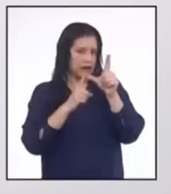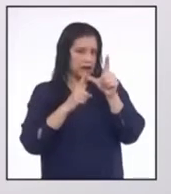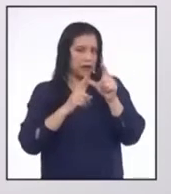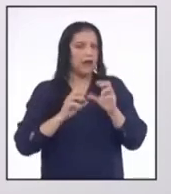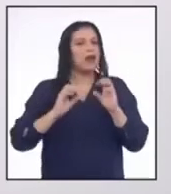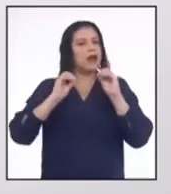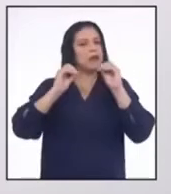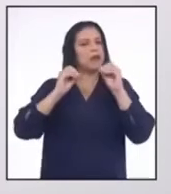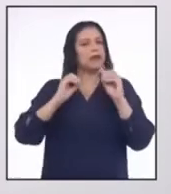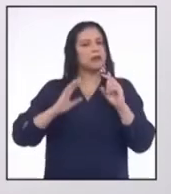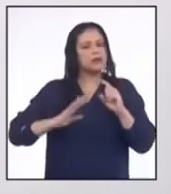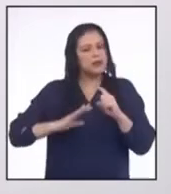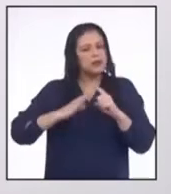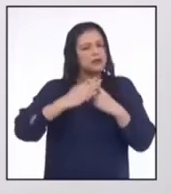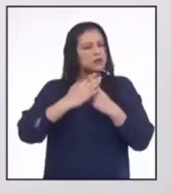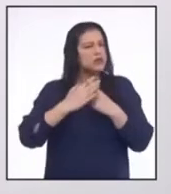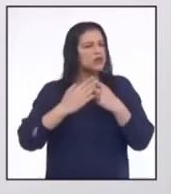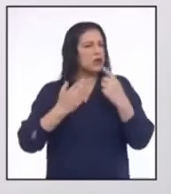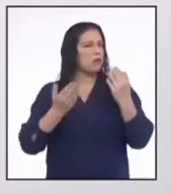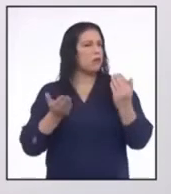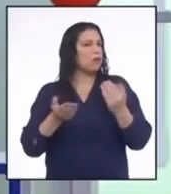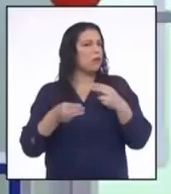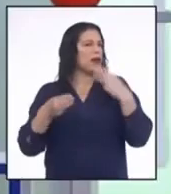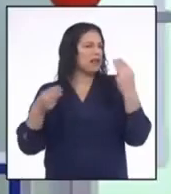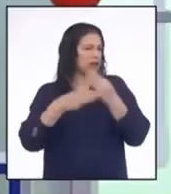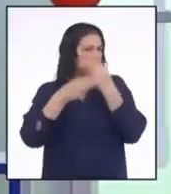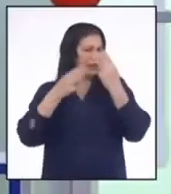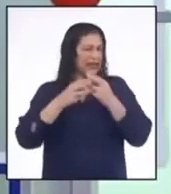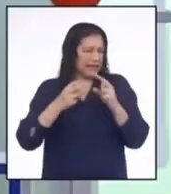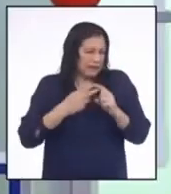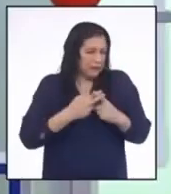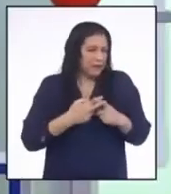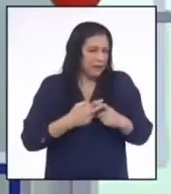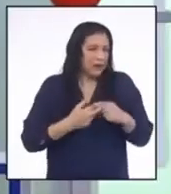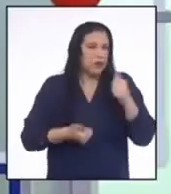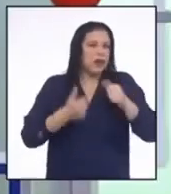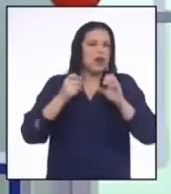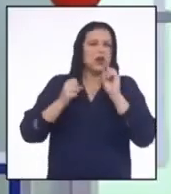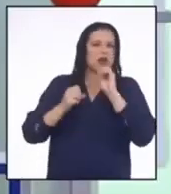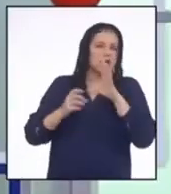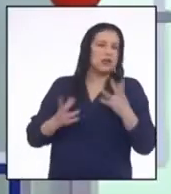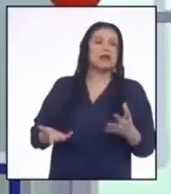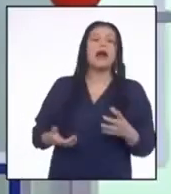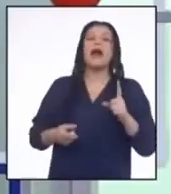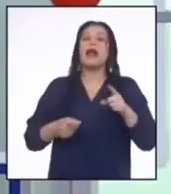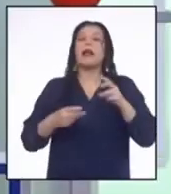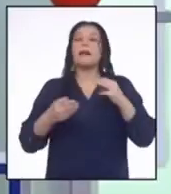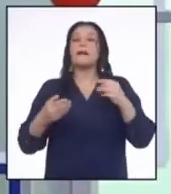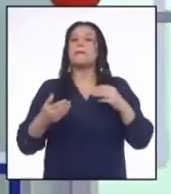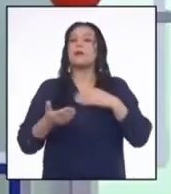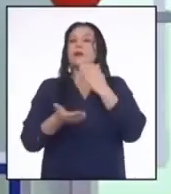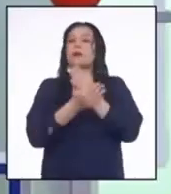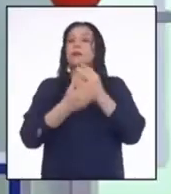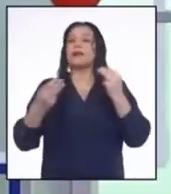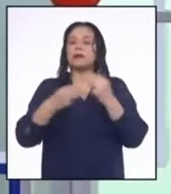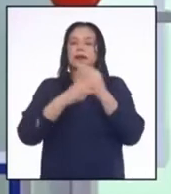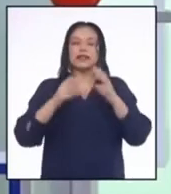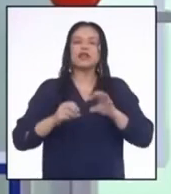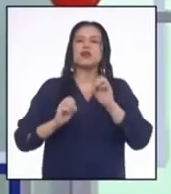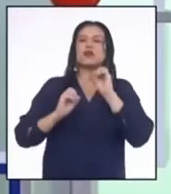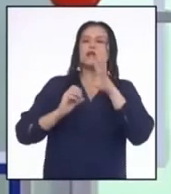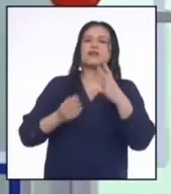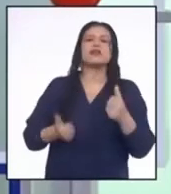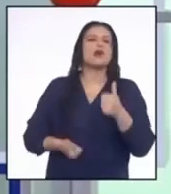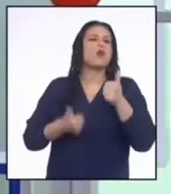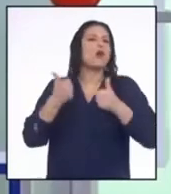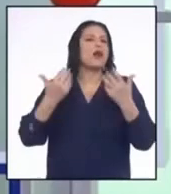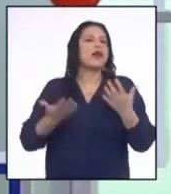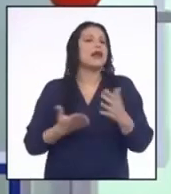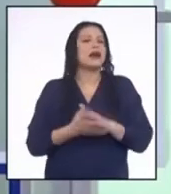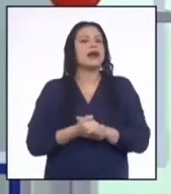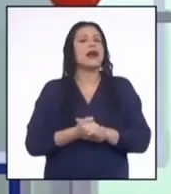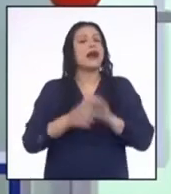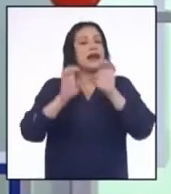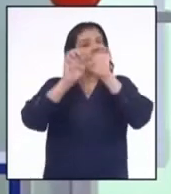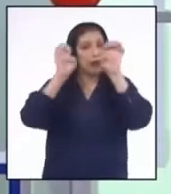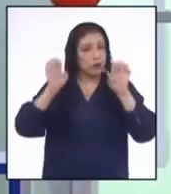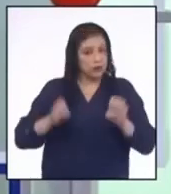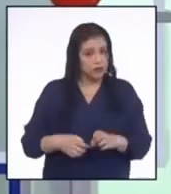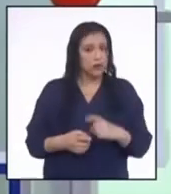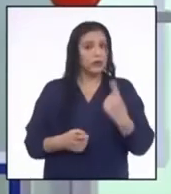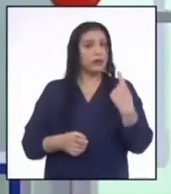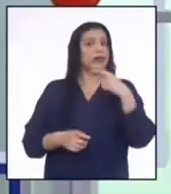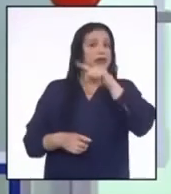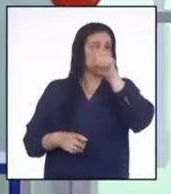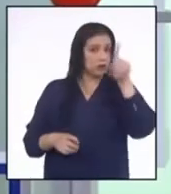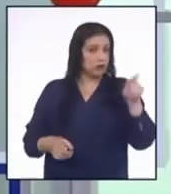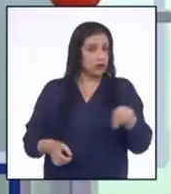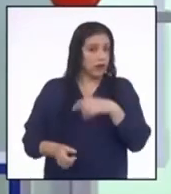situación inicial, ¿qué nos querrá decir? El problema pedía determinar la ecuación de la circunferencia que rodea la zona circular